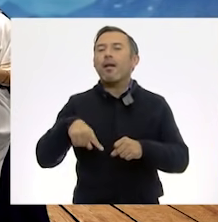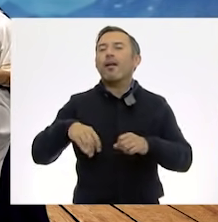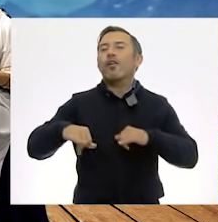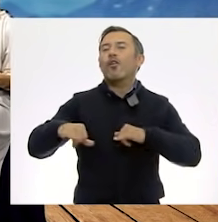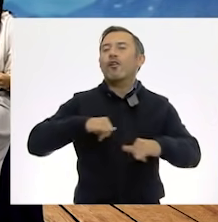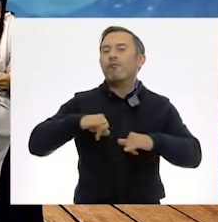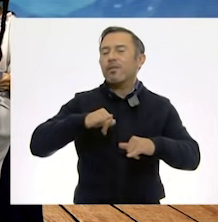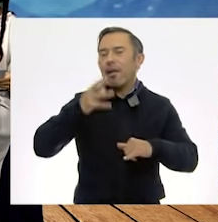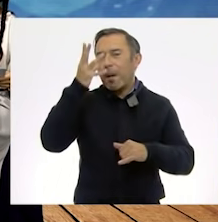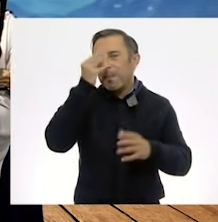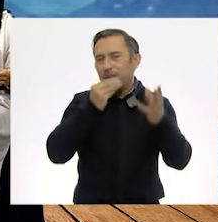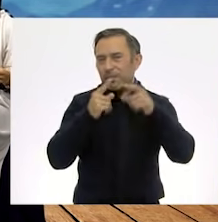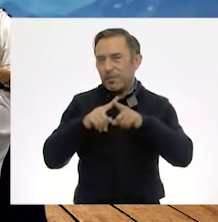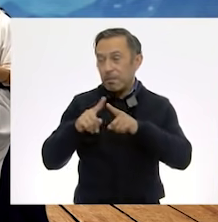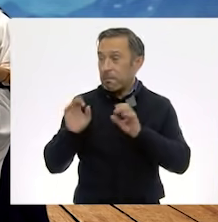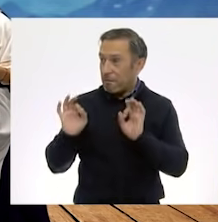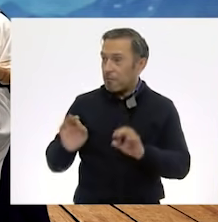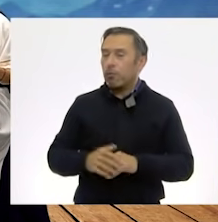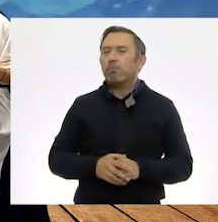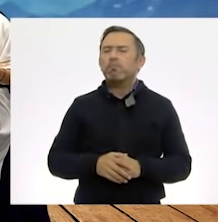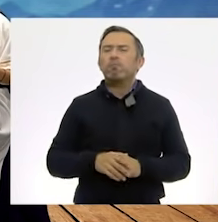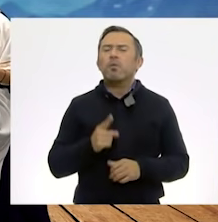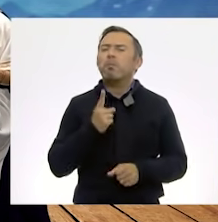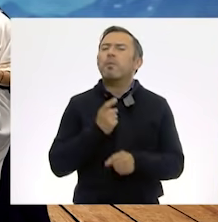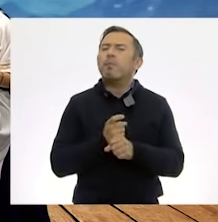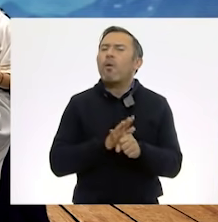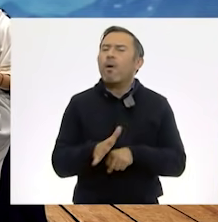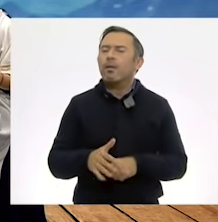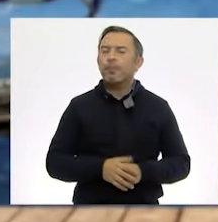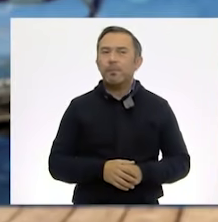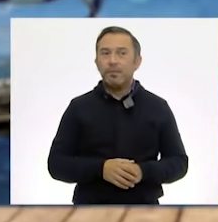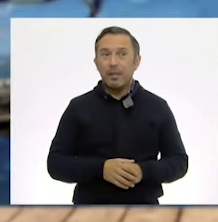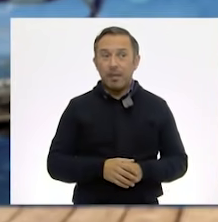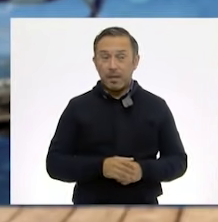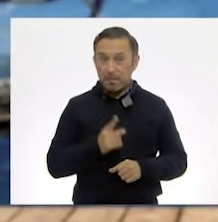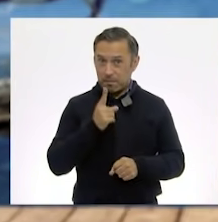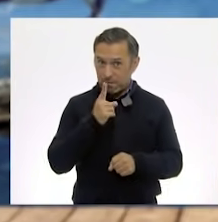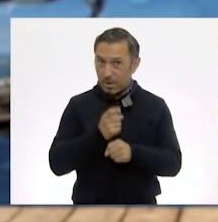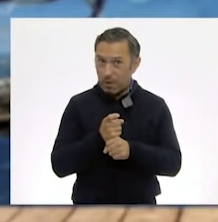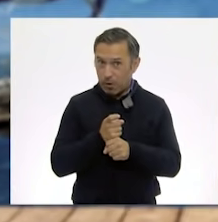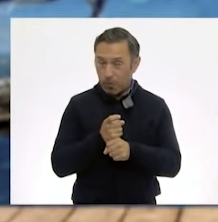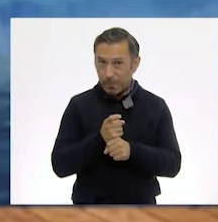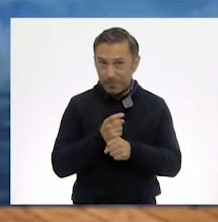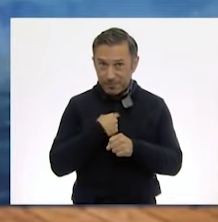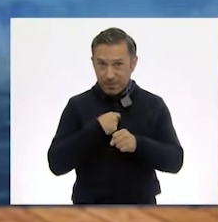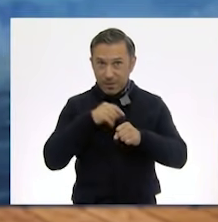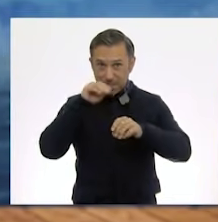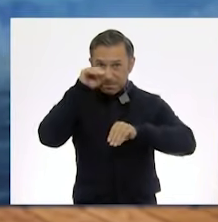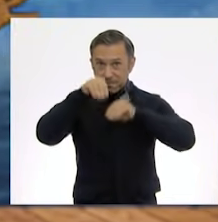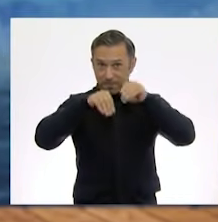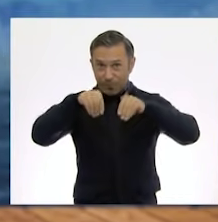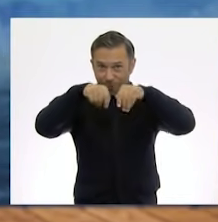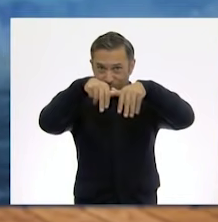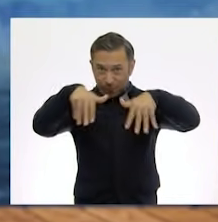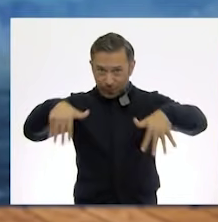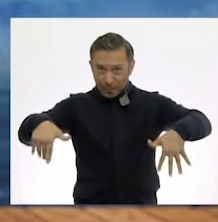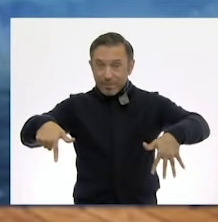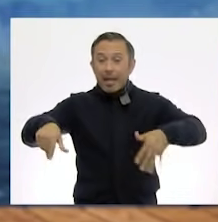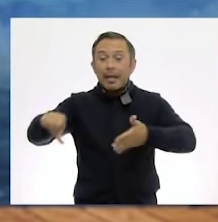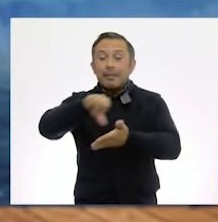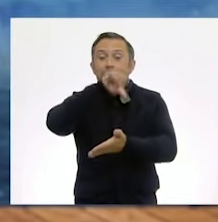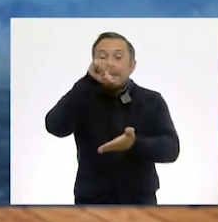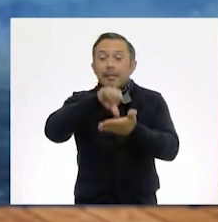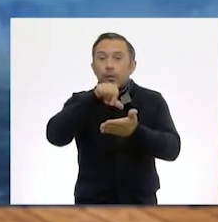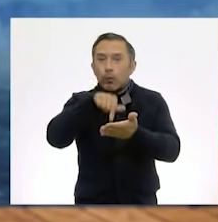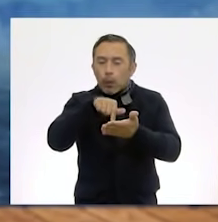geografía. Perfecto, pero entonces, ¿qué hacemos primero? Pues primero hay que dibujar en nuestro esquema en el centro del mar Mediterráneo. Muy